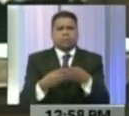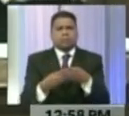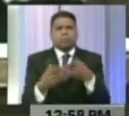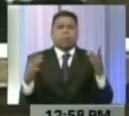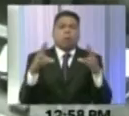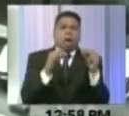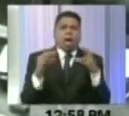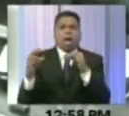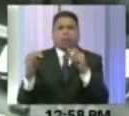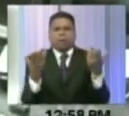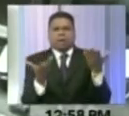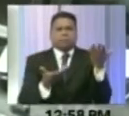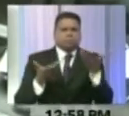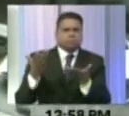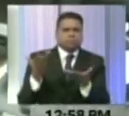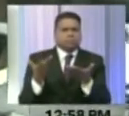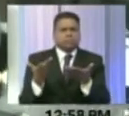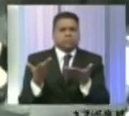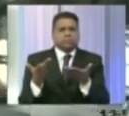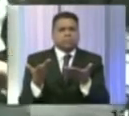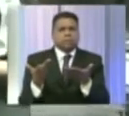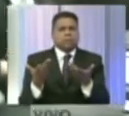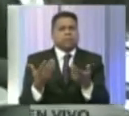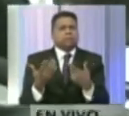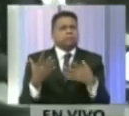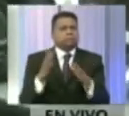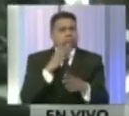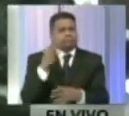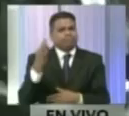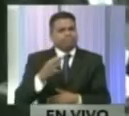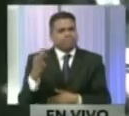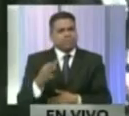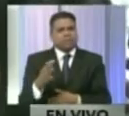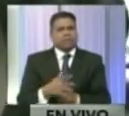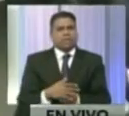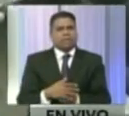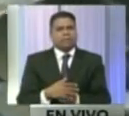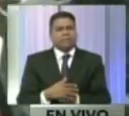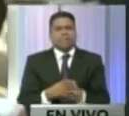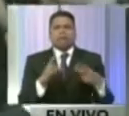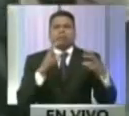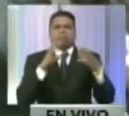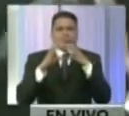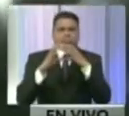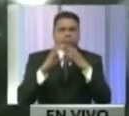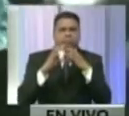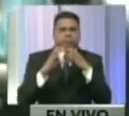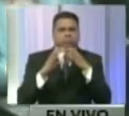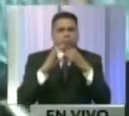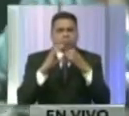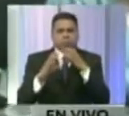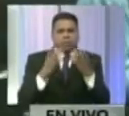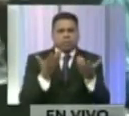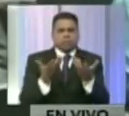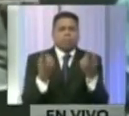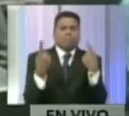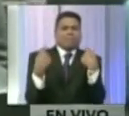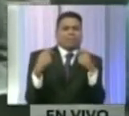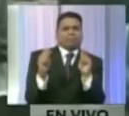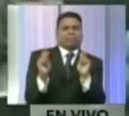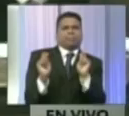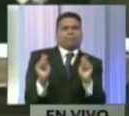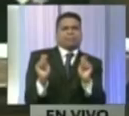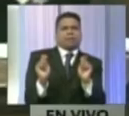dado que haya, ¿verdad? Intervención para tratar